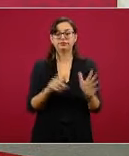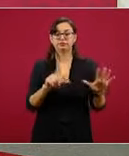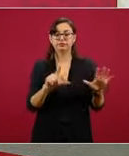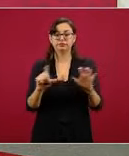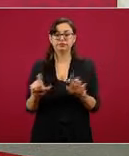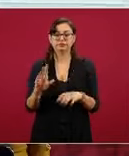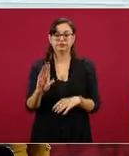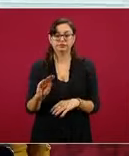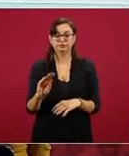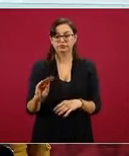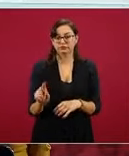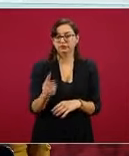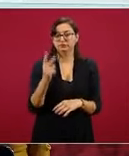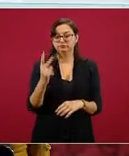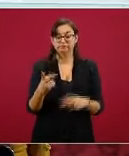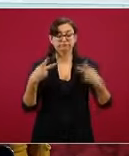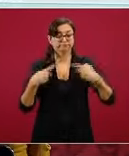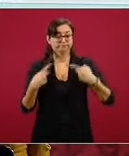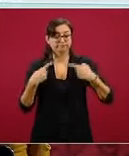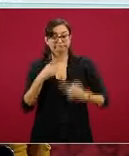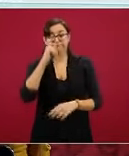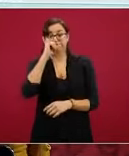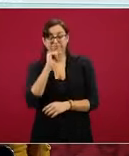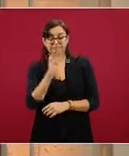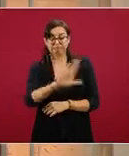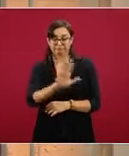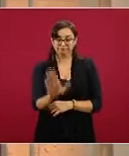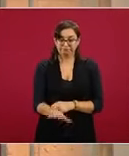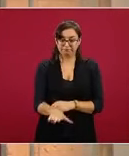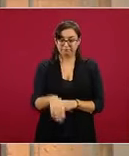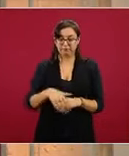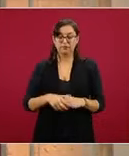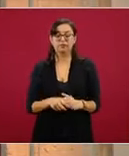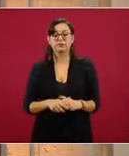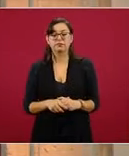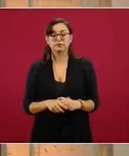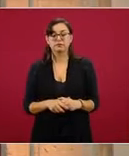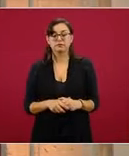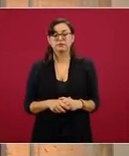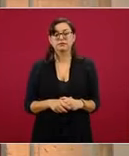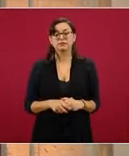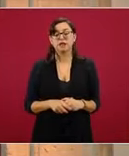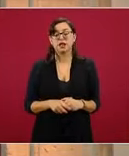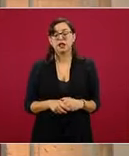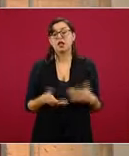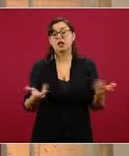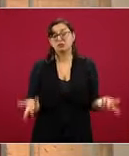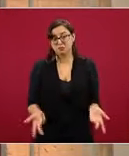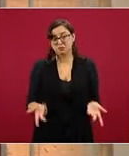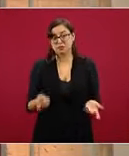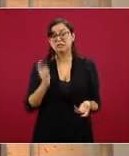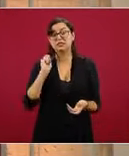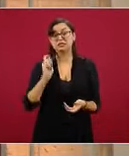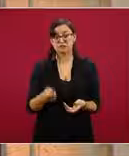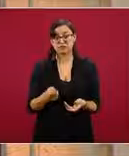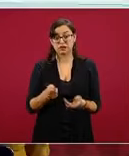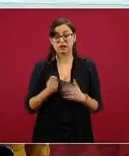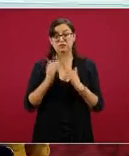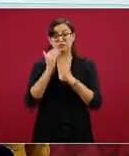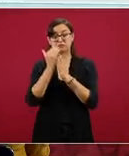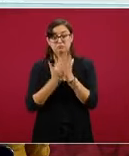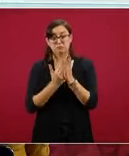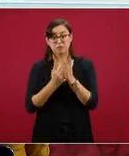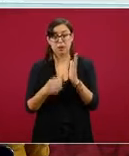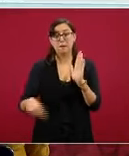2.792 son las defunciones con las que abre la semana 44 y a su vez esto representa una disminución